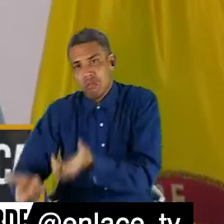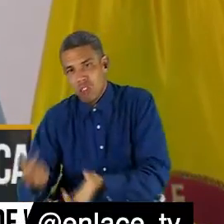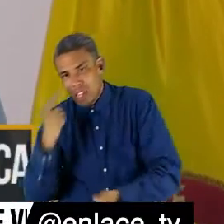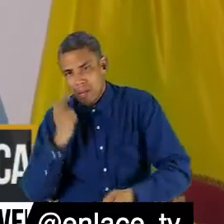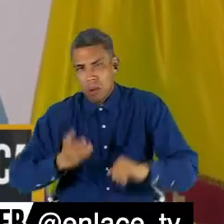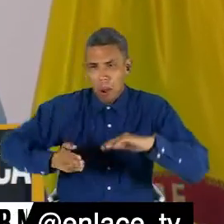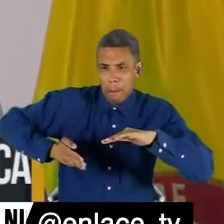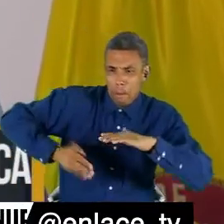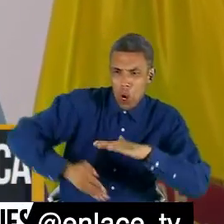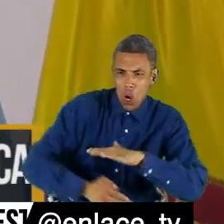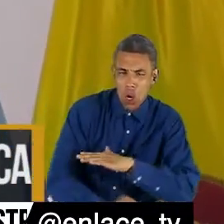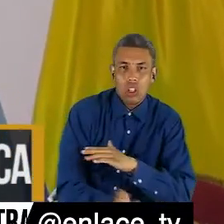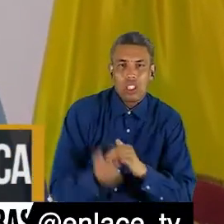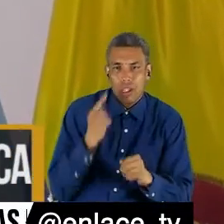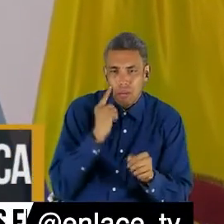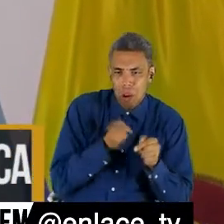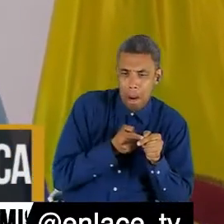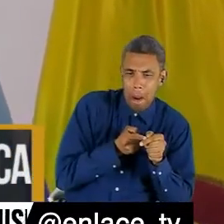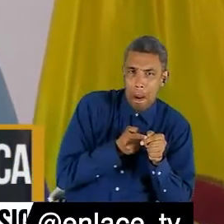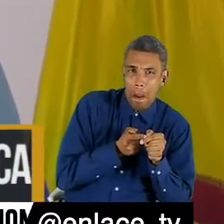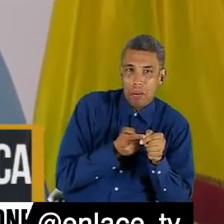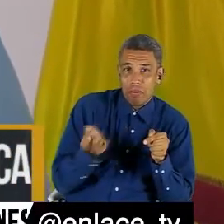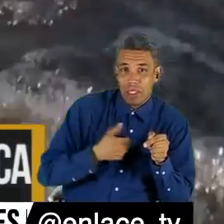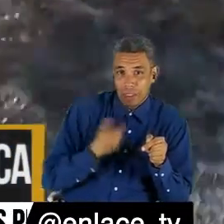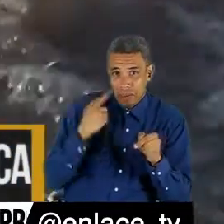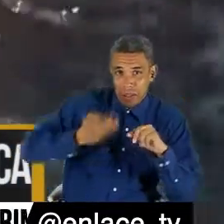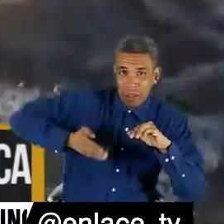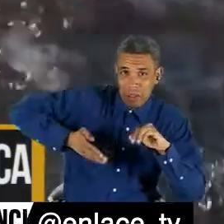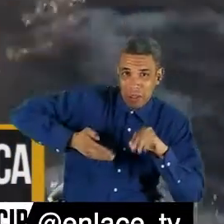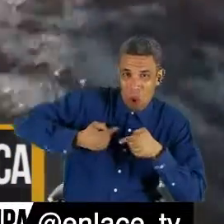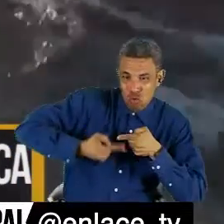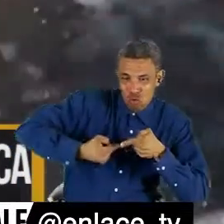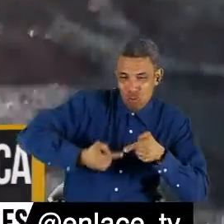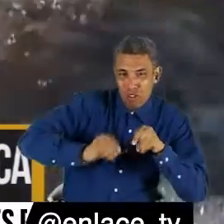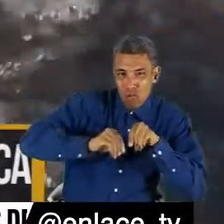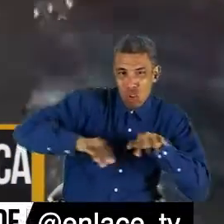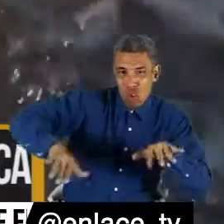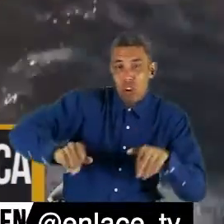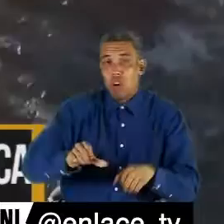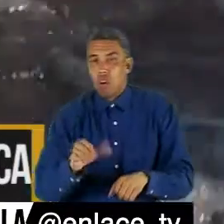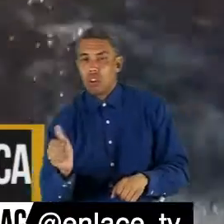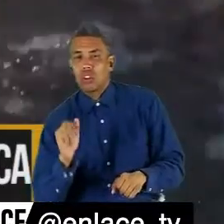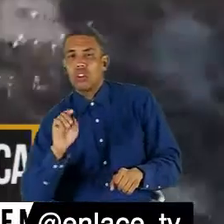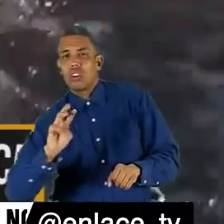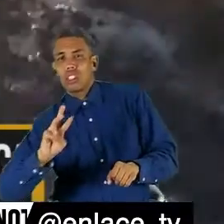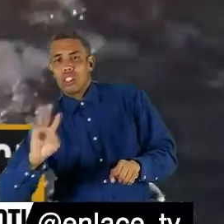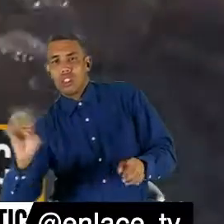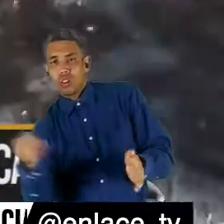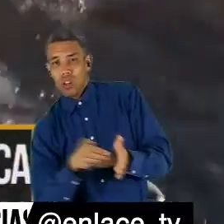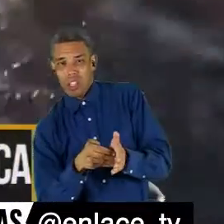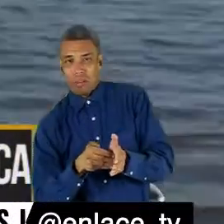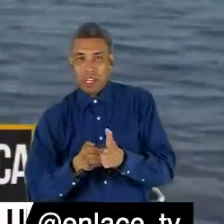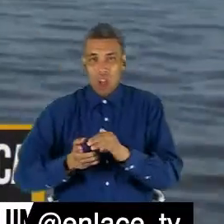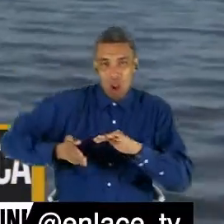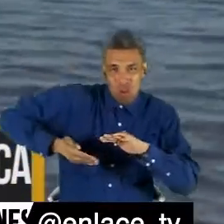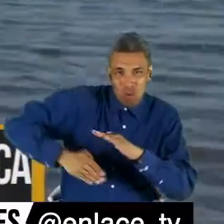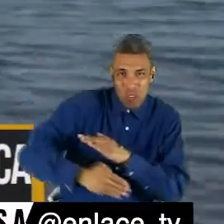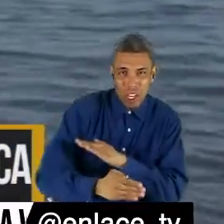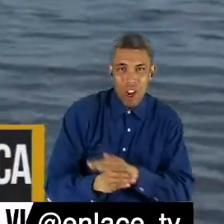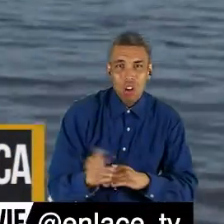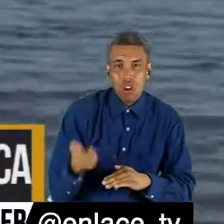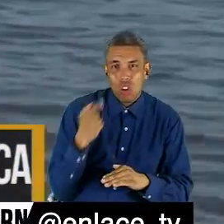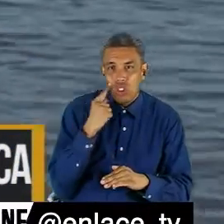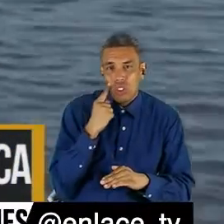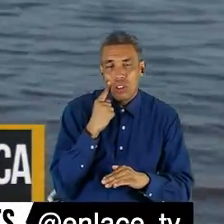3.550.000 alevinos de Boca Chico en los cuerpos de agua de Barranca Bermeja. En este se busca además la recuperación de los cuerpos de agua, entre ellos la Ciénaga San